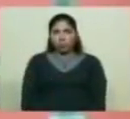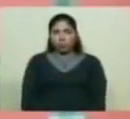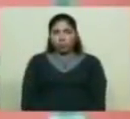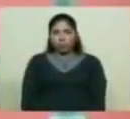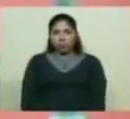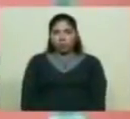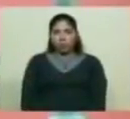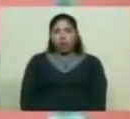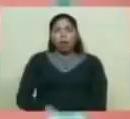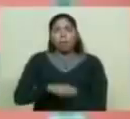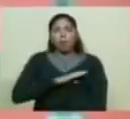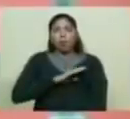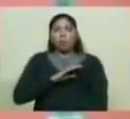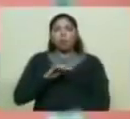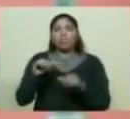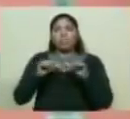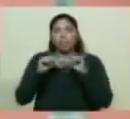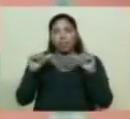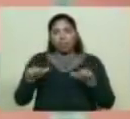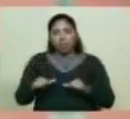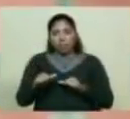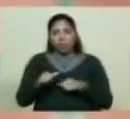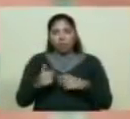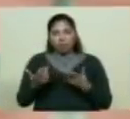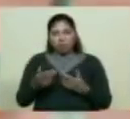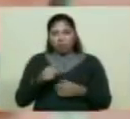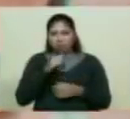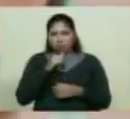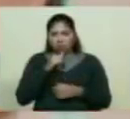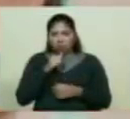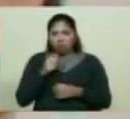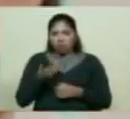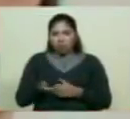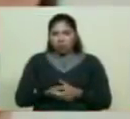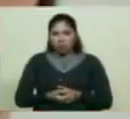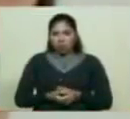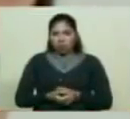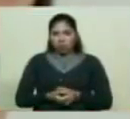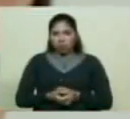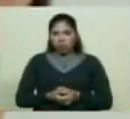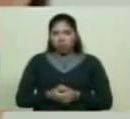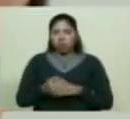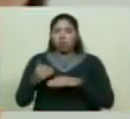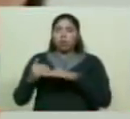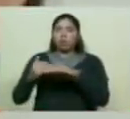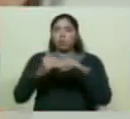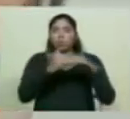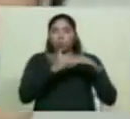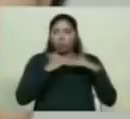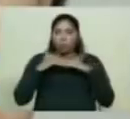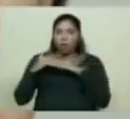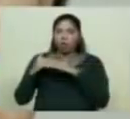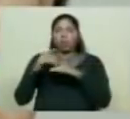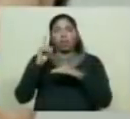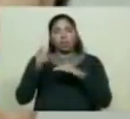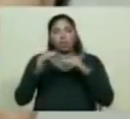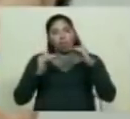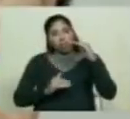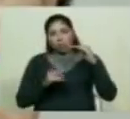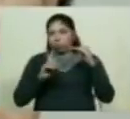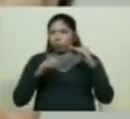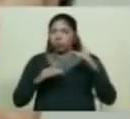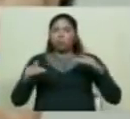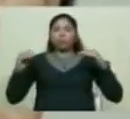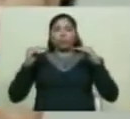sistema depende inmediata y exclusivamente de la igualdad establecida y